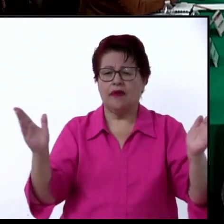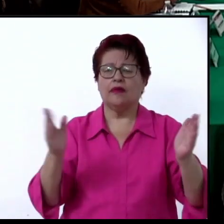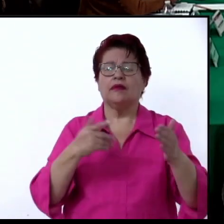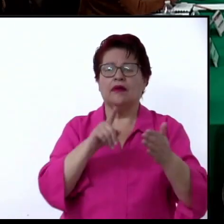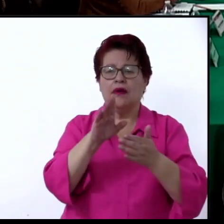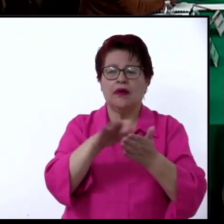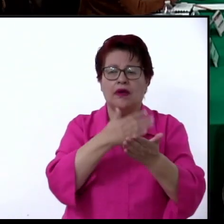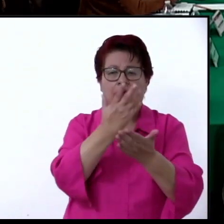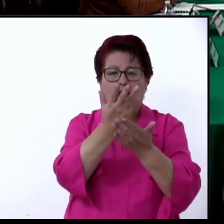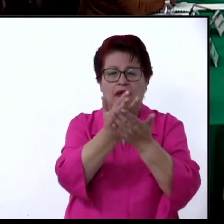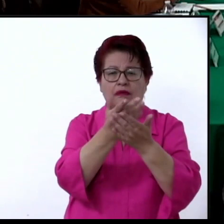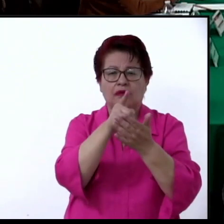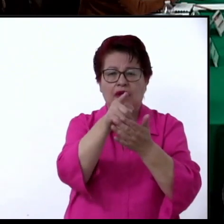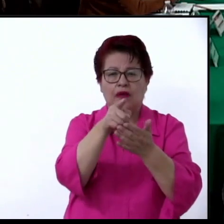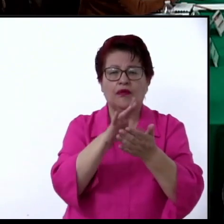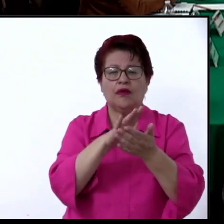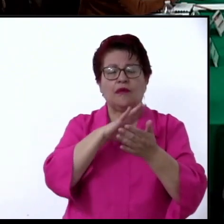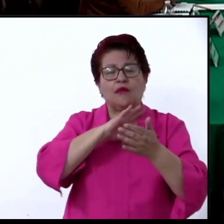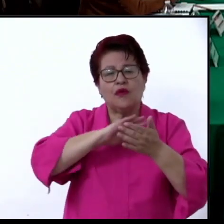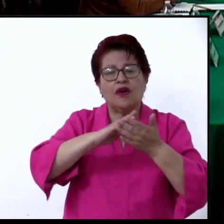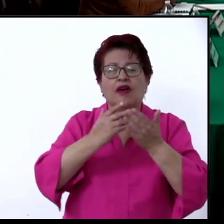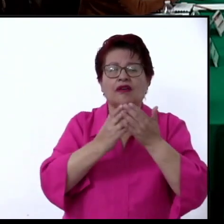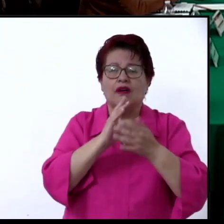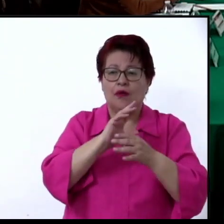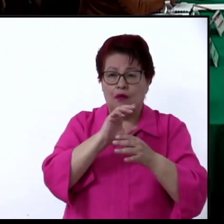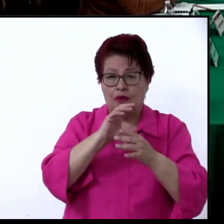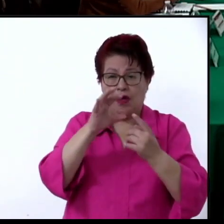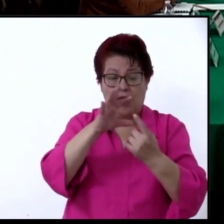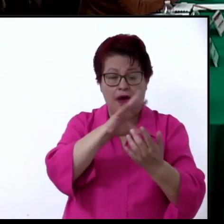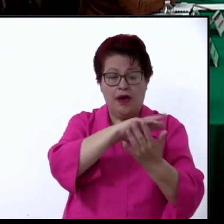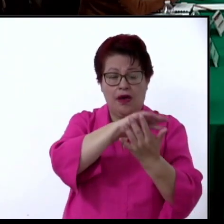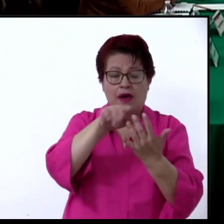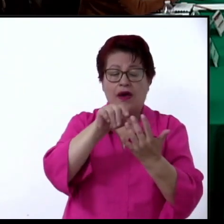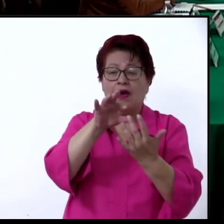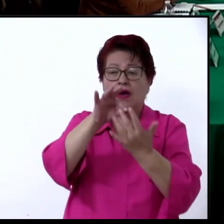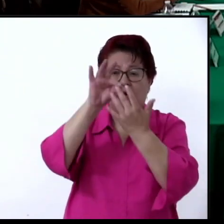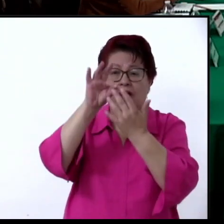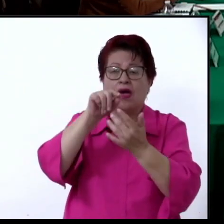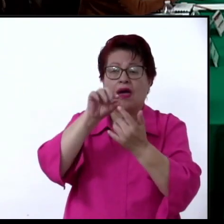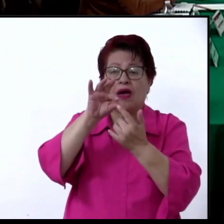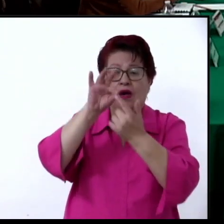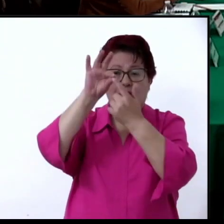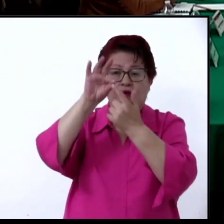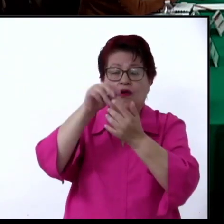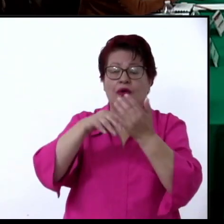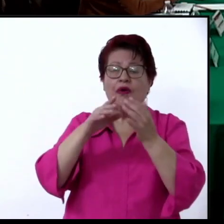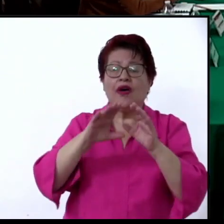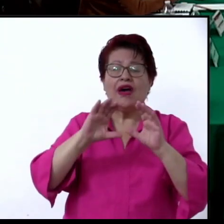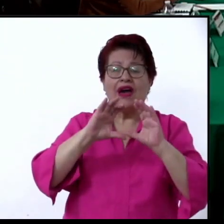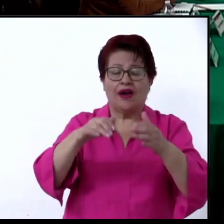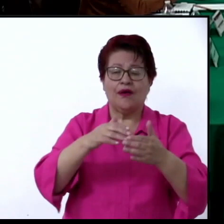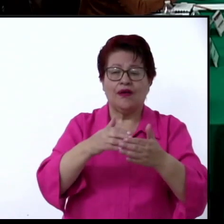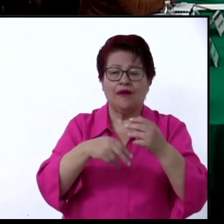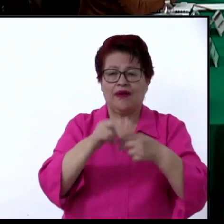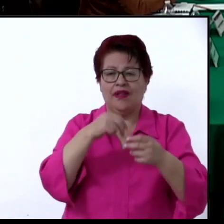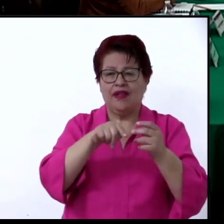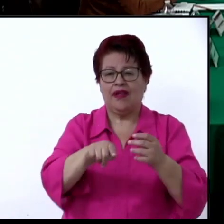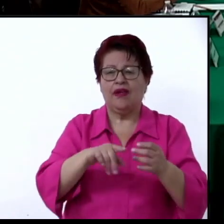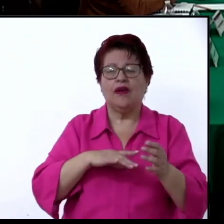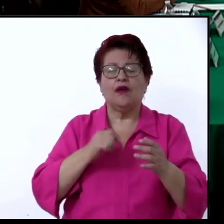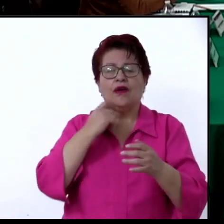espero que pueda ser una opción también para usted. Yo quisiera iniciar esta intervención